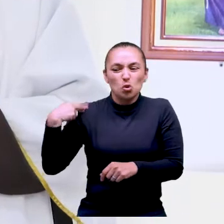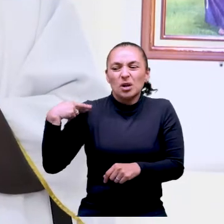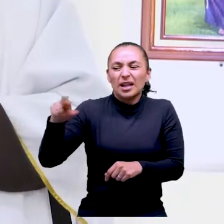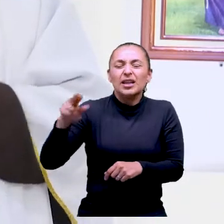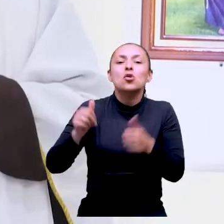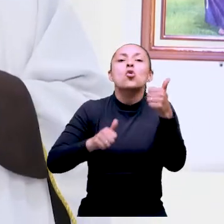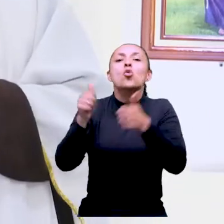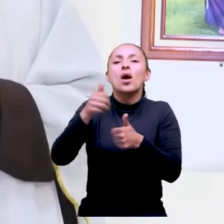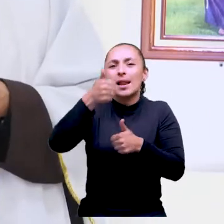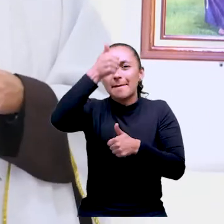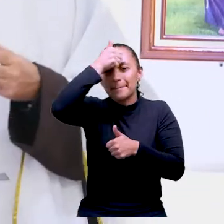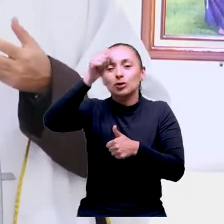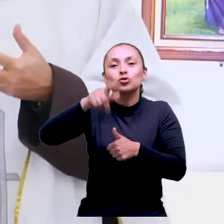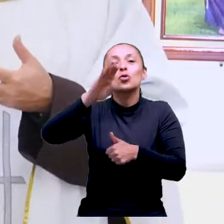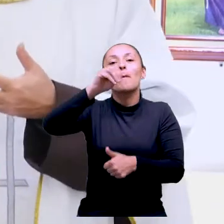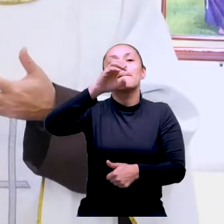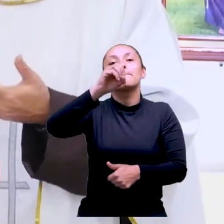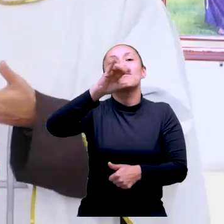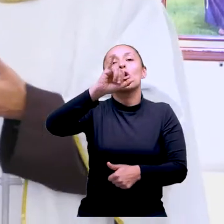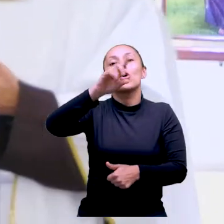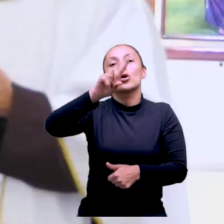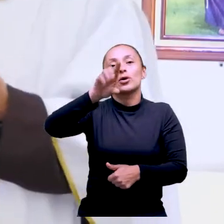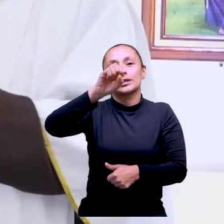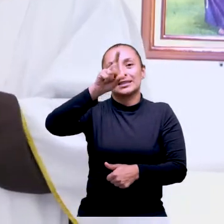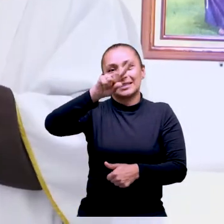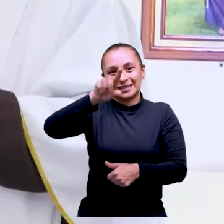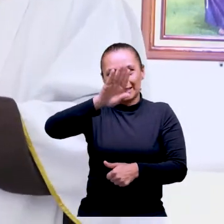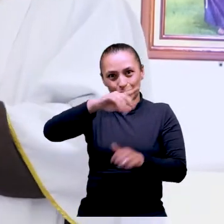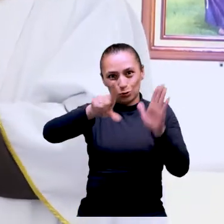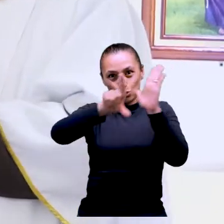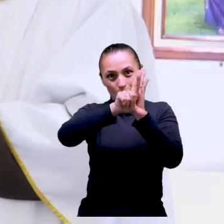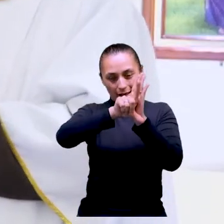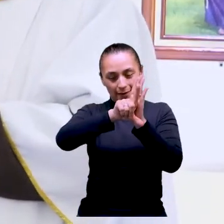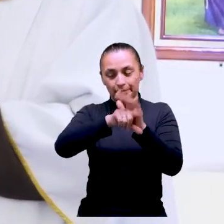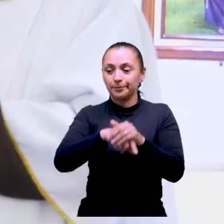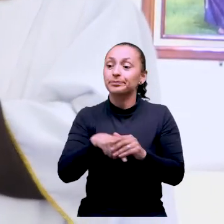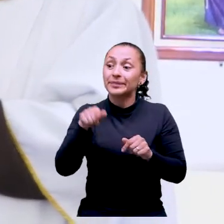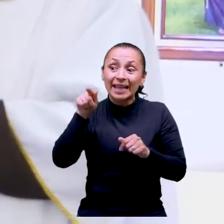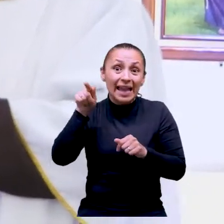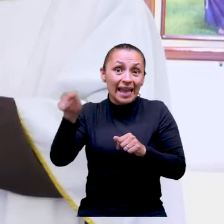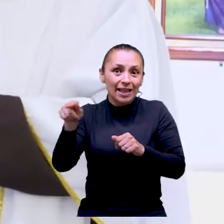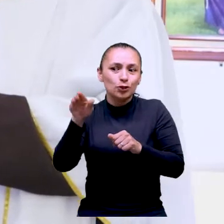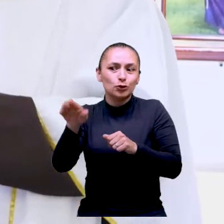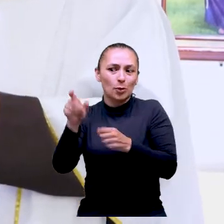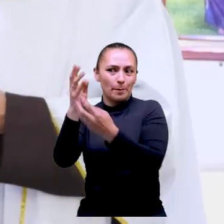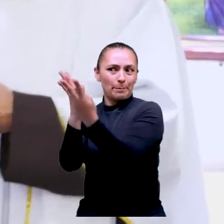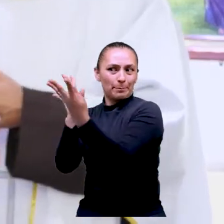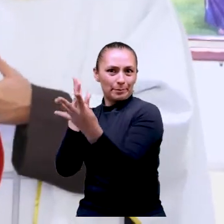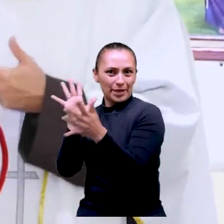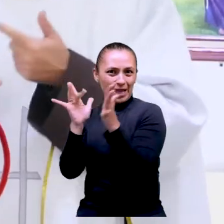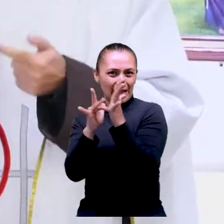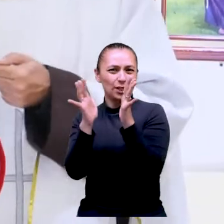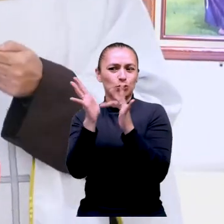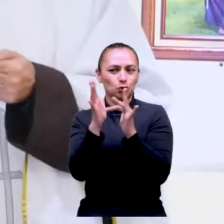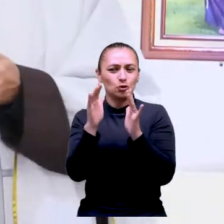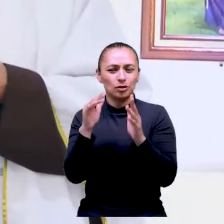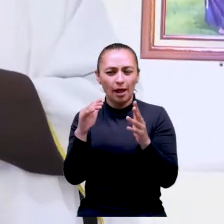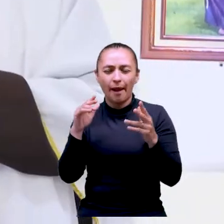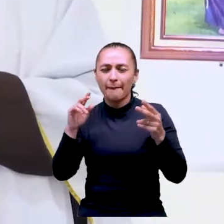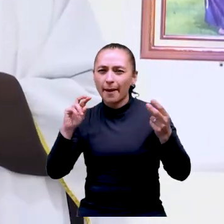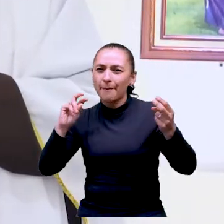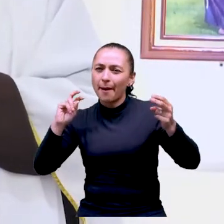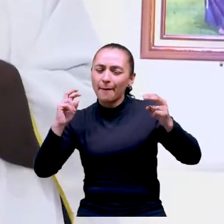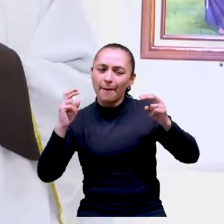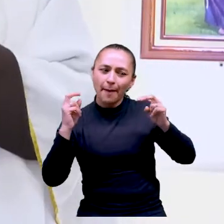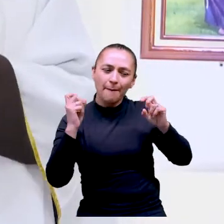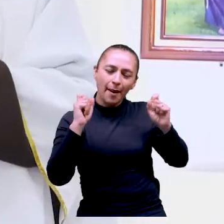de una religión que estaba fundamentada en la ley de moisés y estos seguidores de